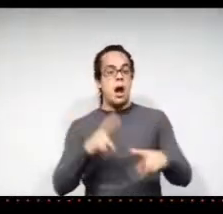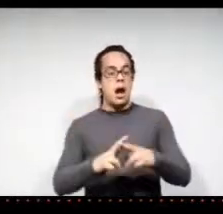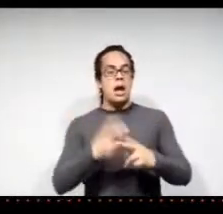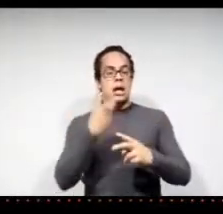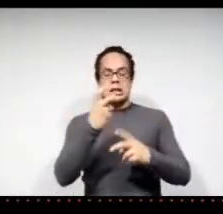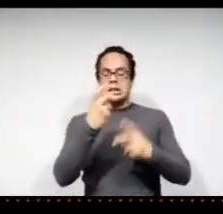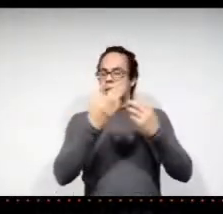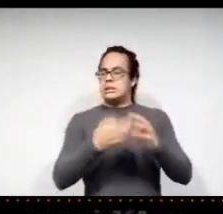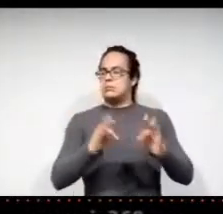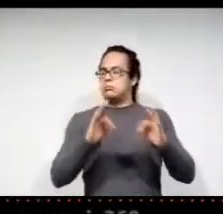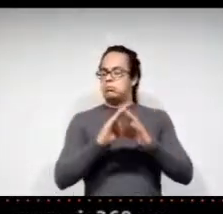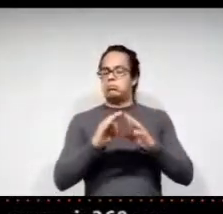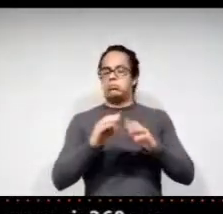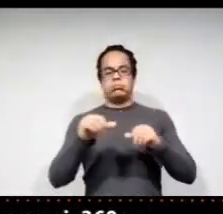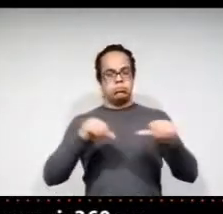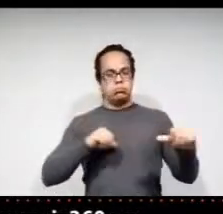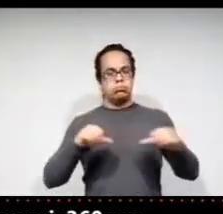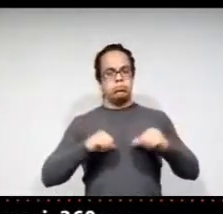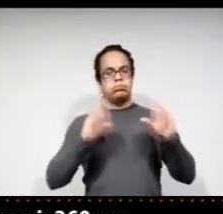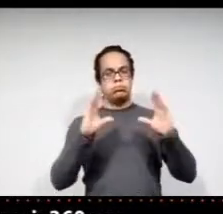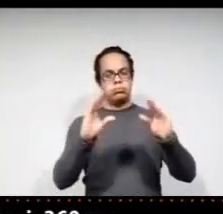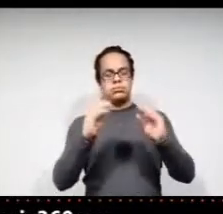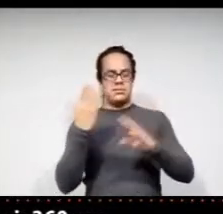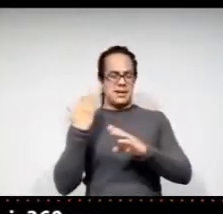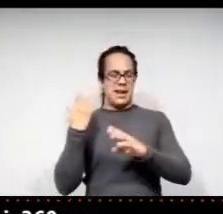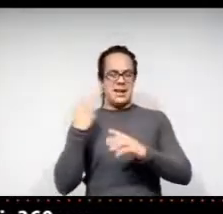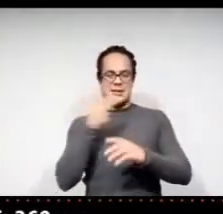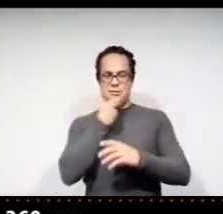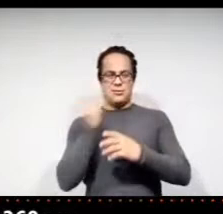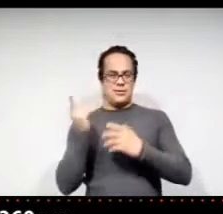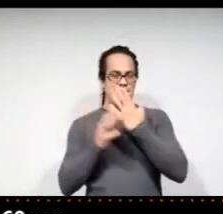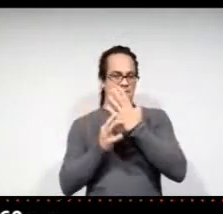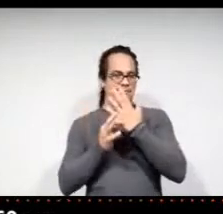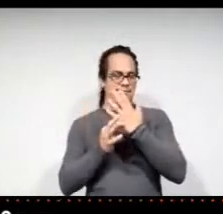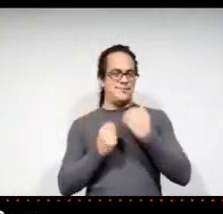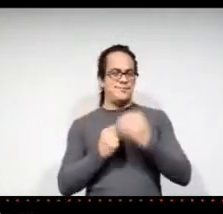como comentaba uno de nuestros ponentes hace un momento,